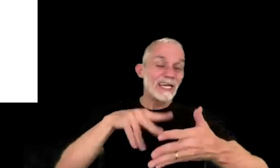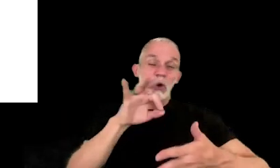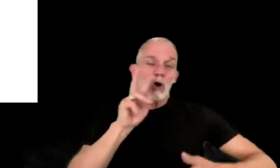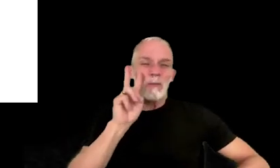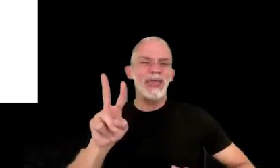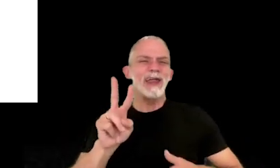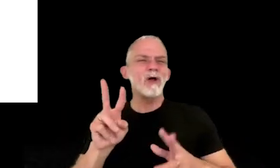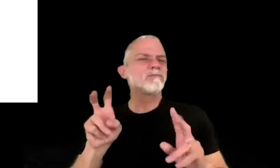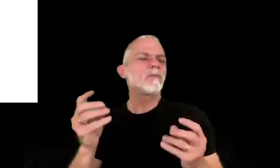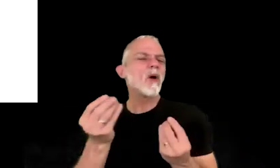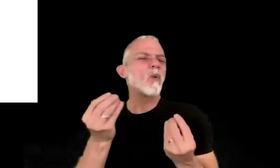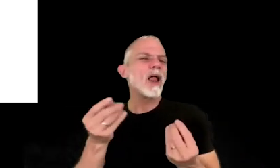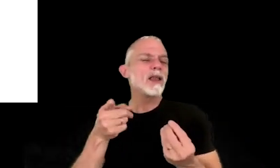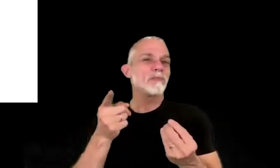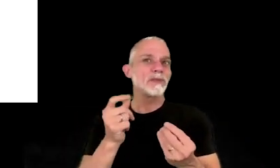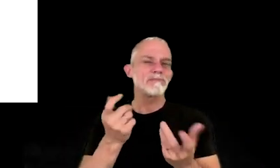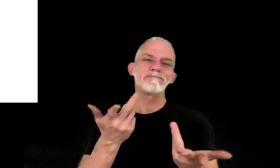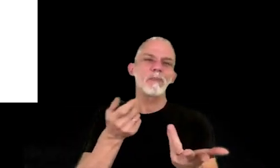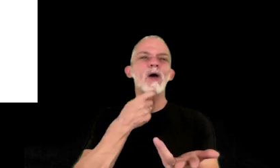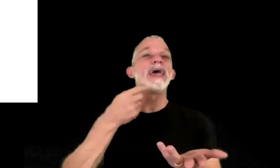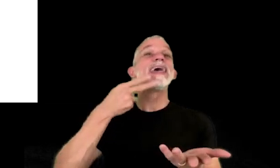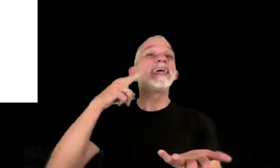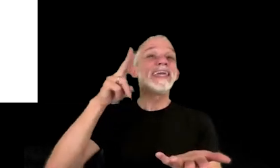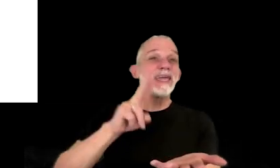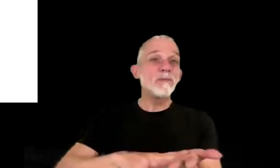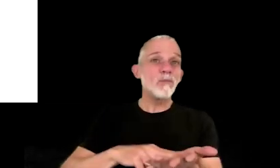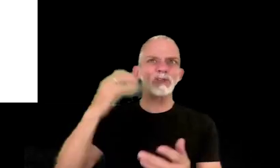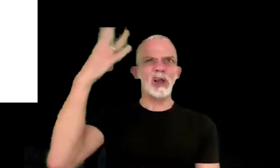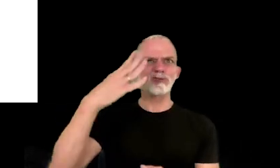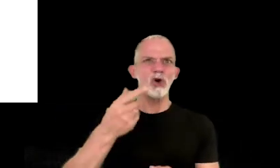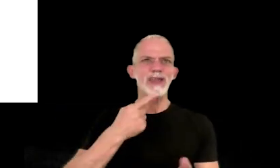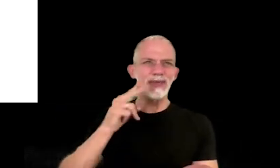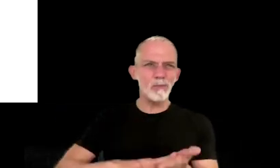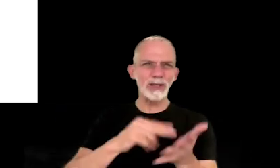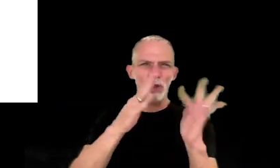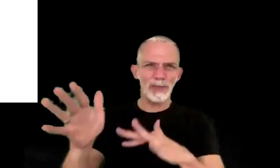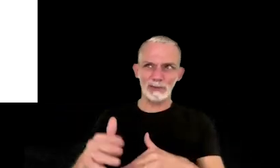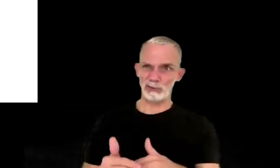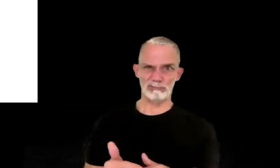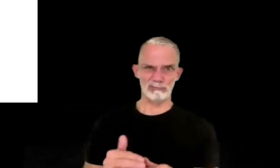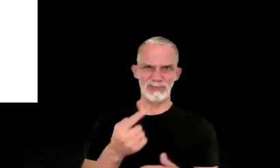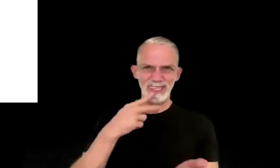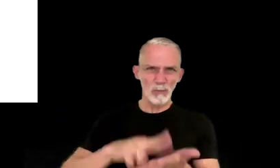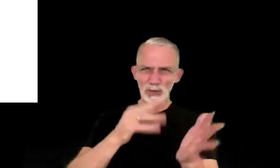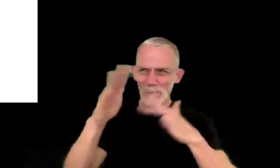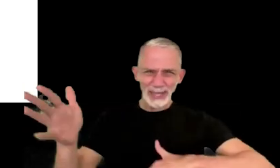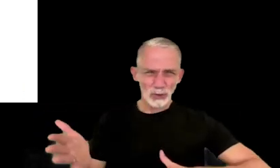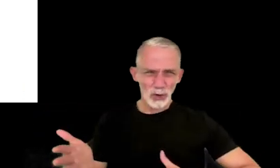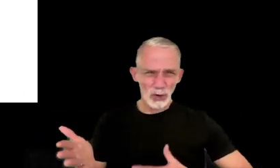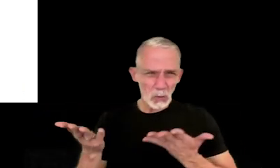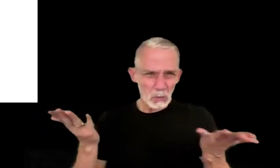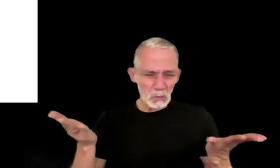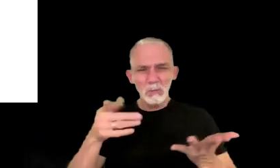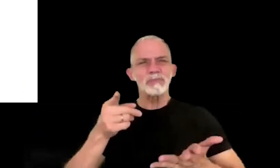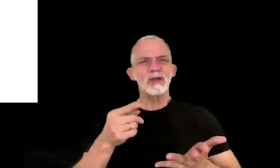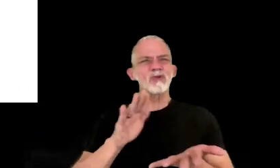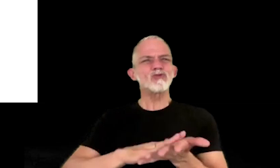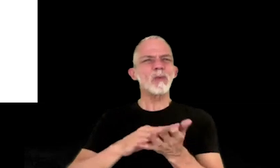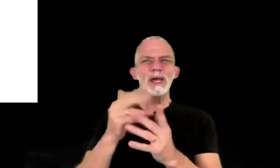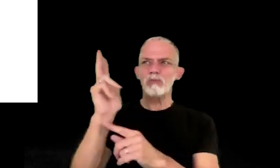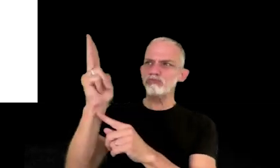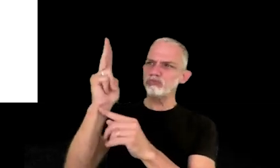de la posibilidad de aplicar impuestos al sol, impuestos al viento. Más que nada el impuesto al viento es con respecto al tema eólico, pero